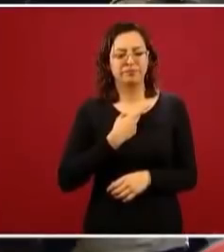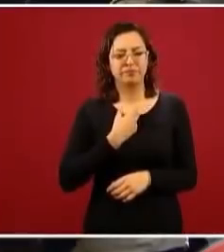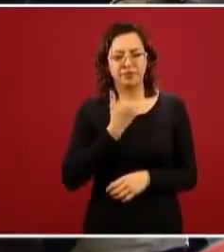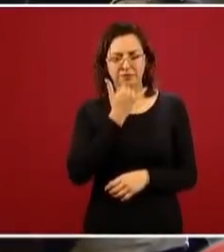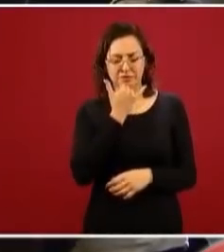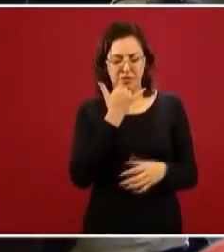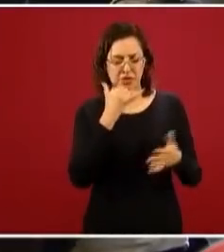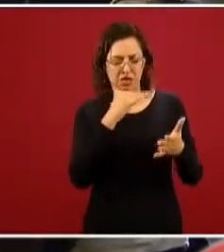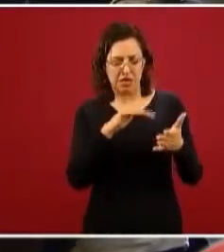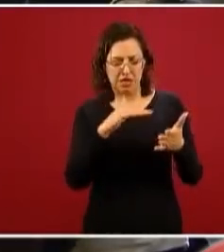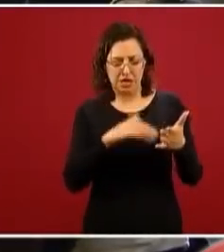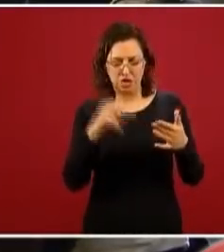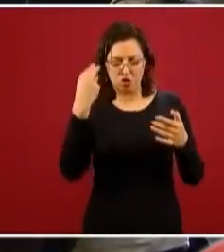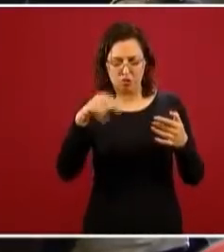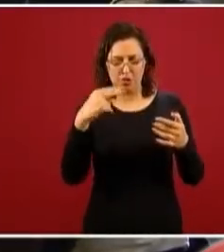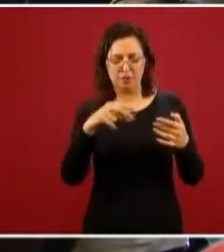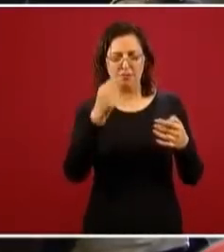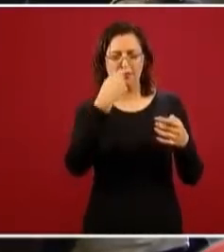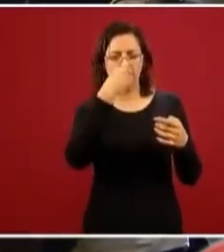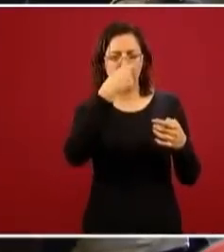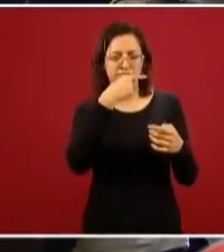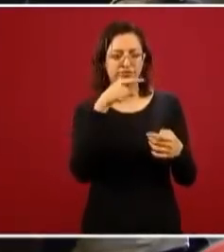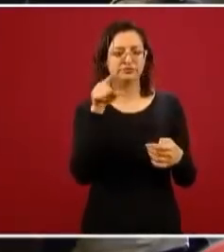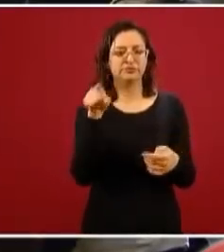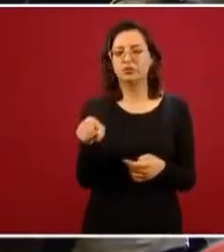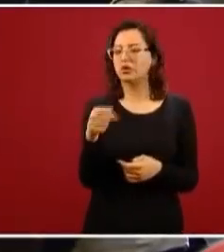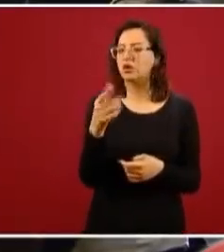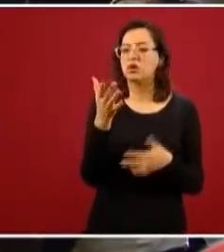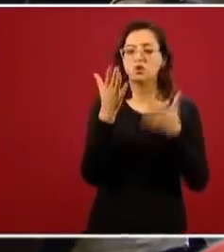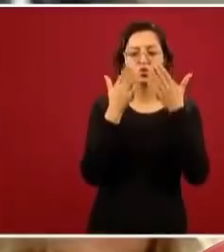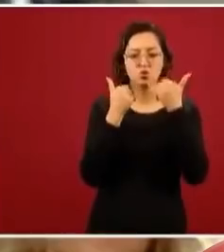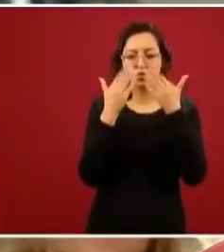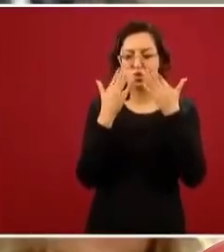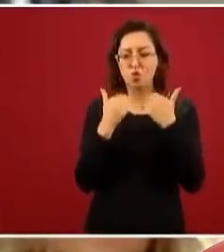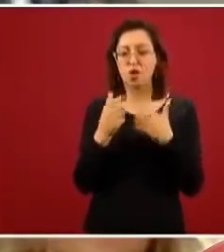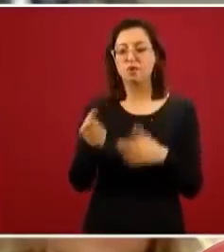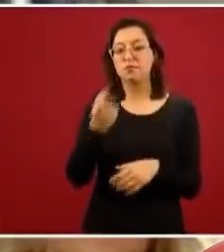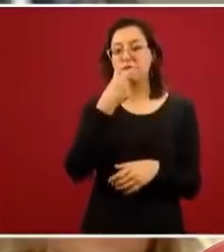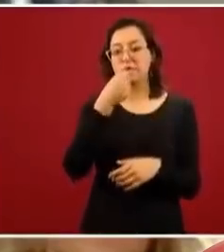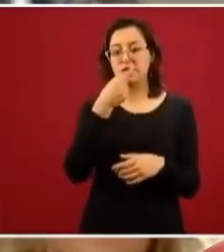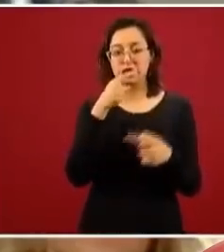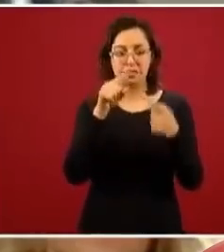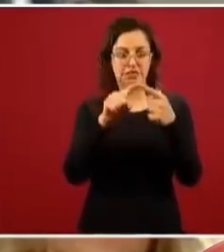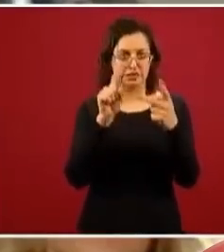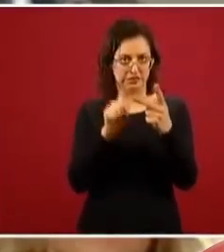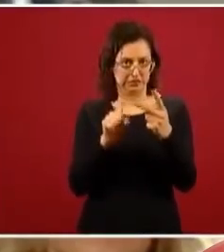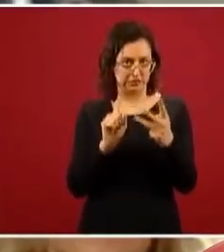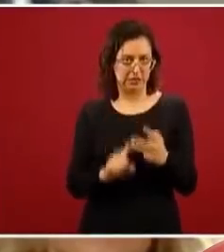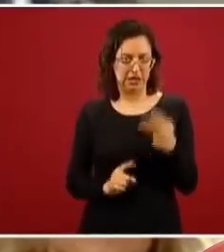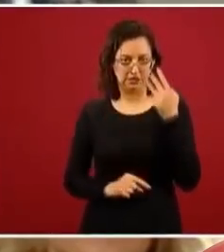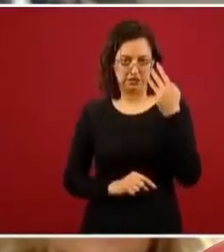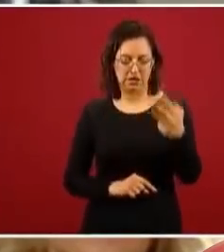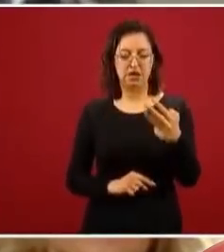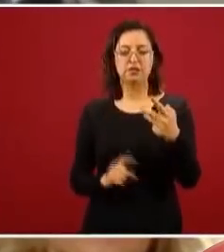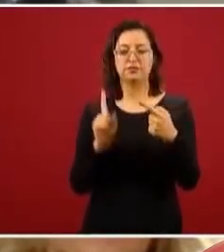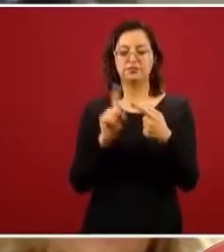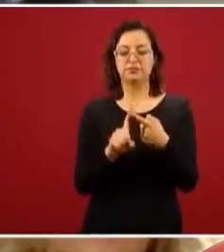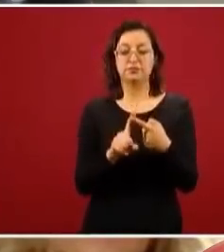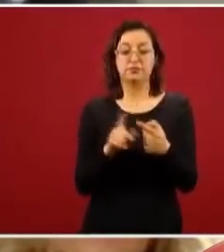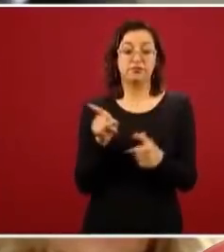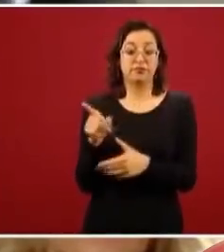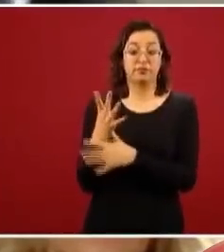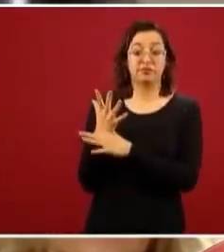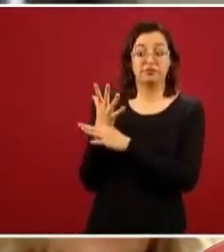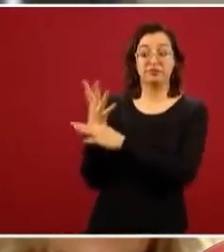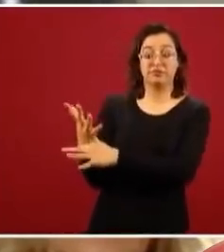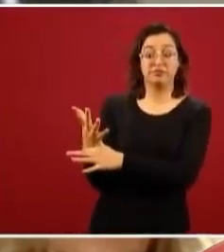muy familiarizado con los nombres, se les ha estado negando, muy en particular, 3 tipos de medicamentos, y él dice que se